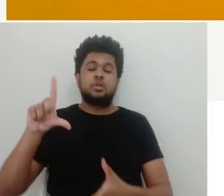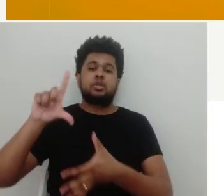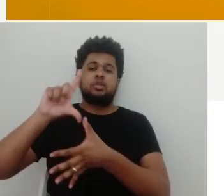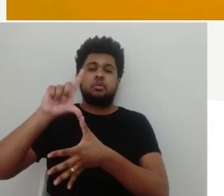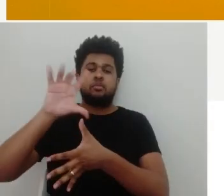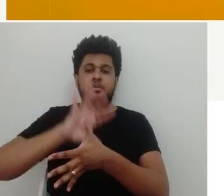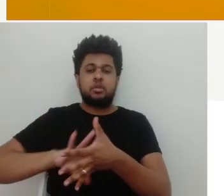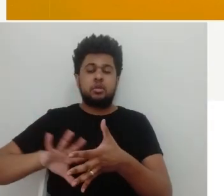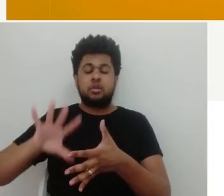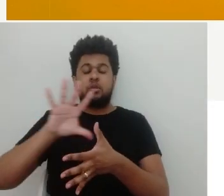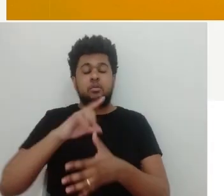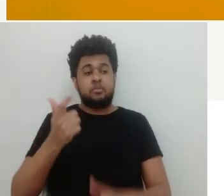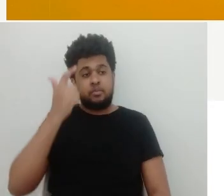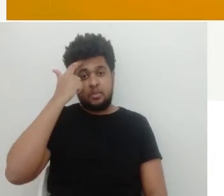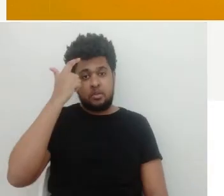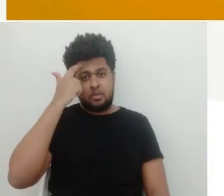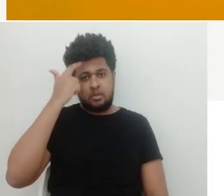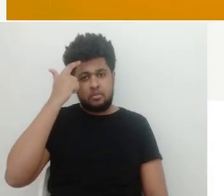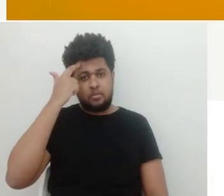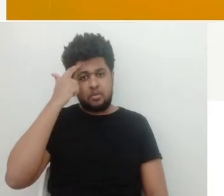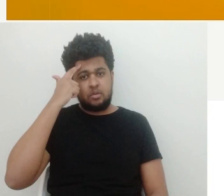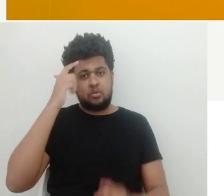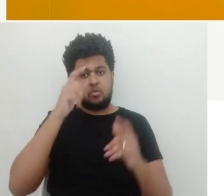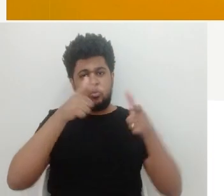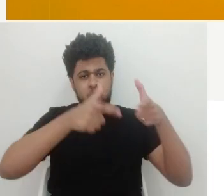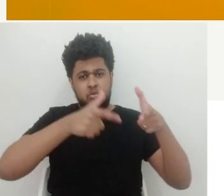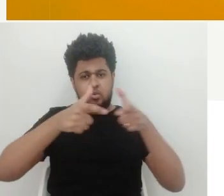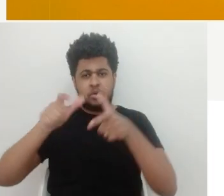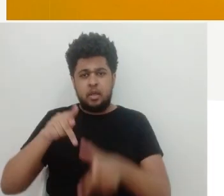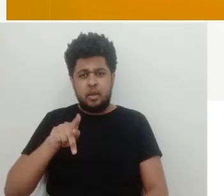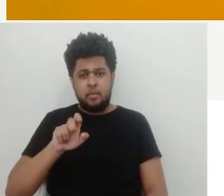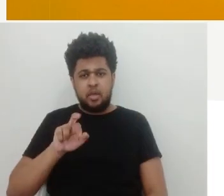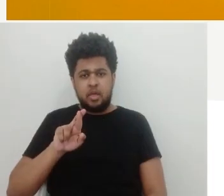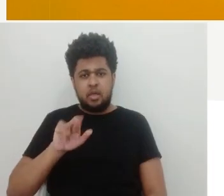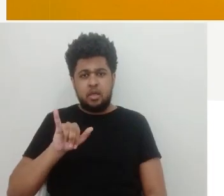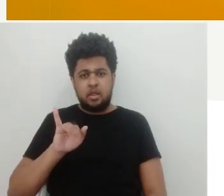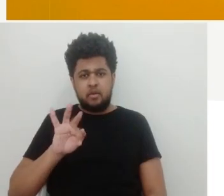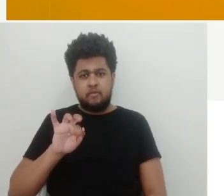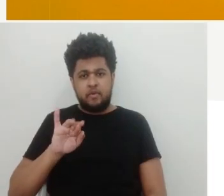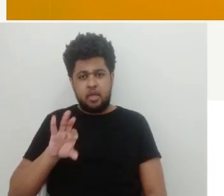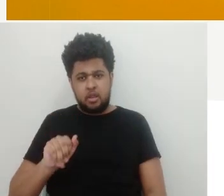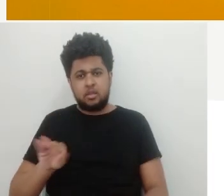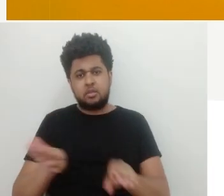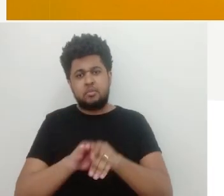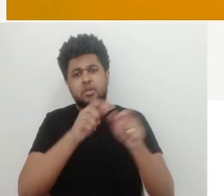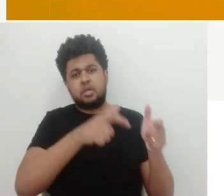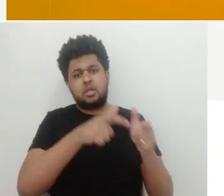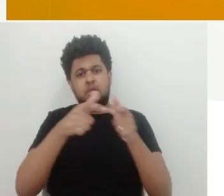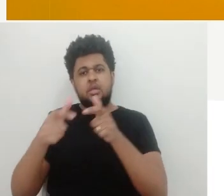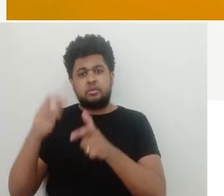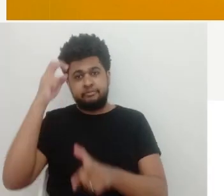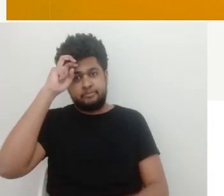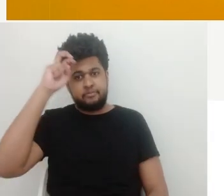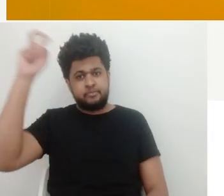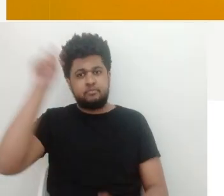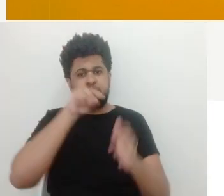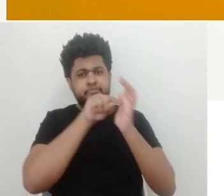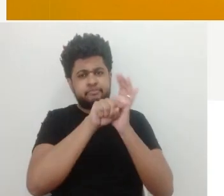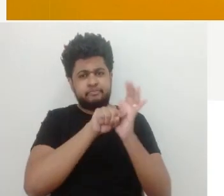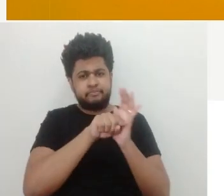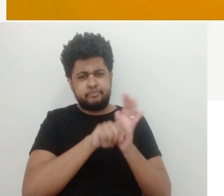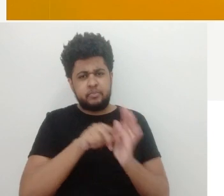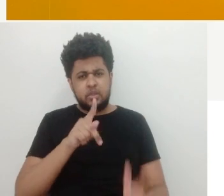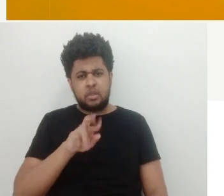y encargado del programa de estudios postdoctorales del Instituto de Estudios Avanzados de la Universidad de Santiago de Chile.